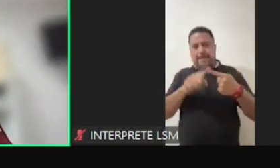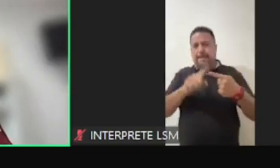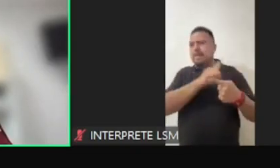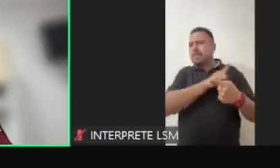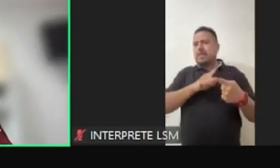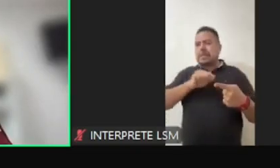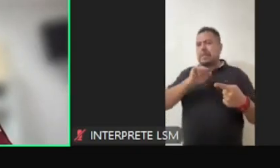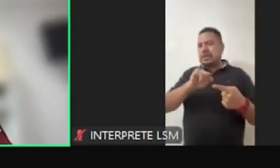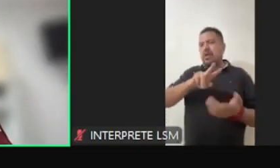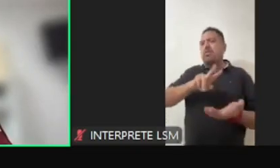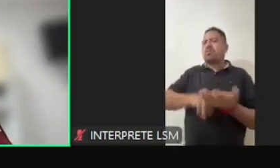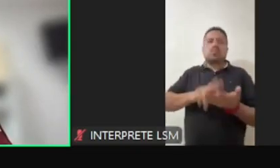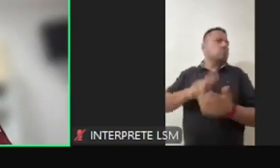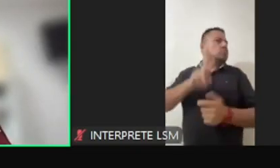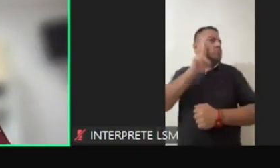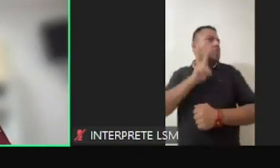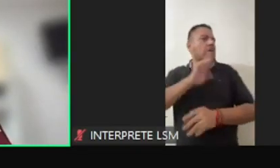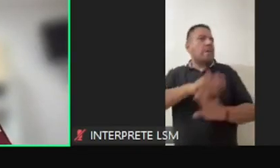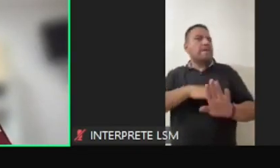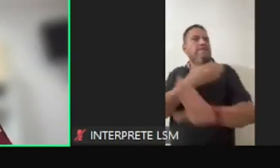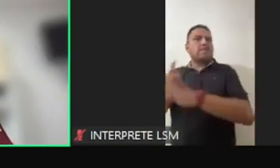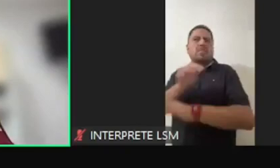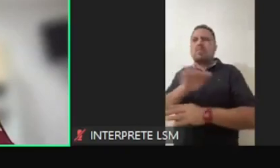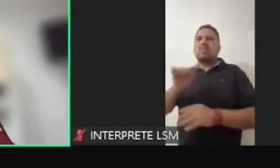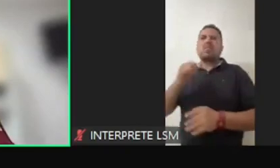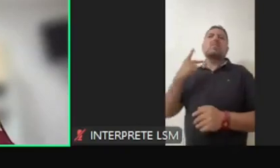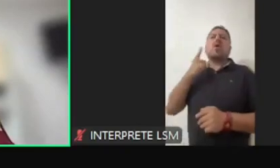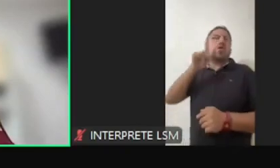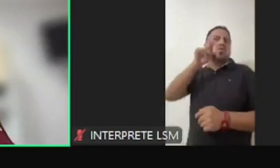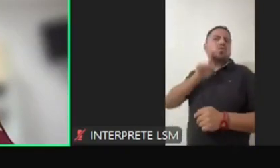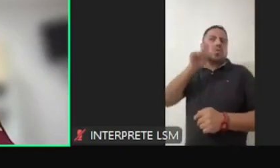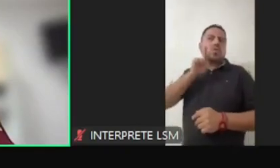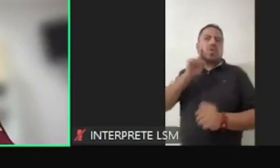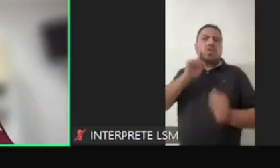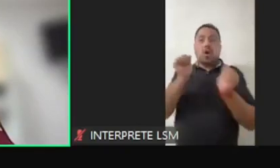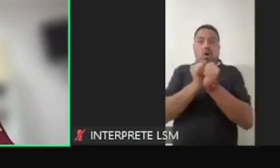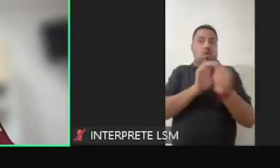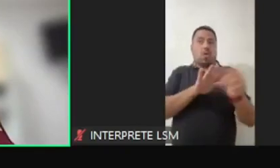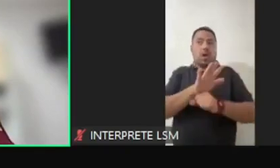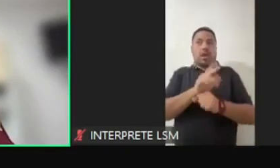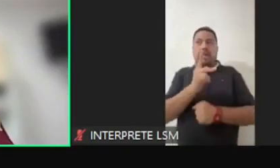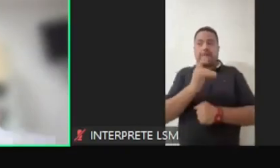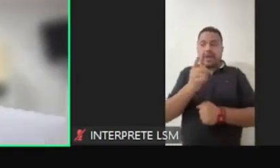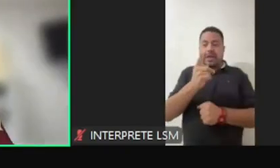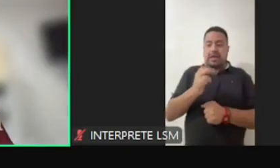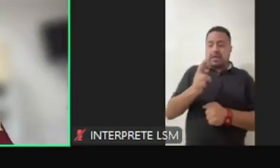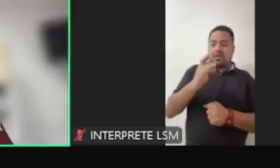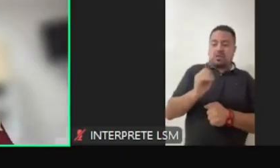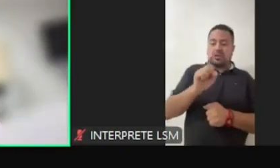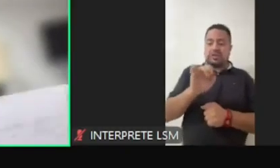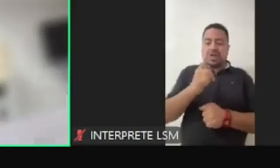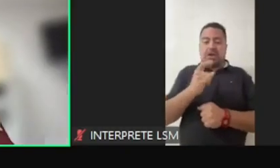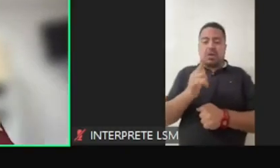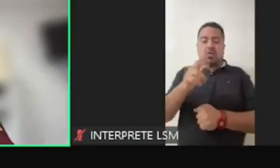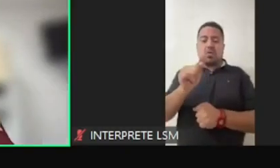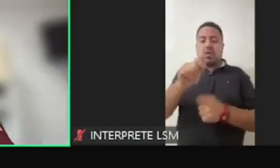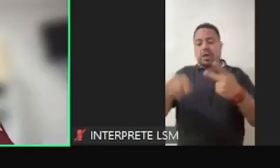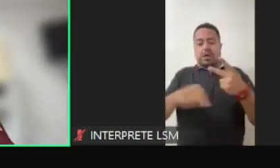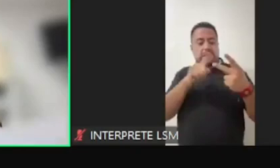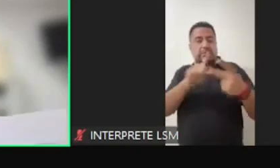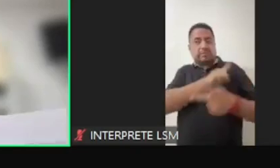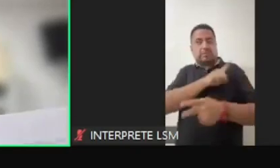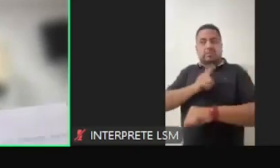existencia de la violencia política contra las mujeres en razón de género atribuida a Pedro segura Valladares segundo se impone al